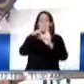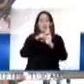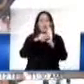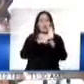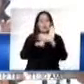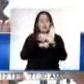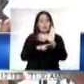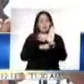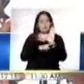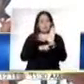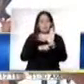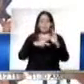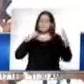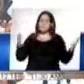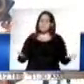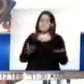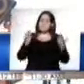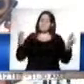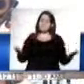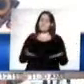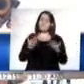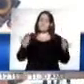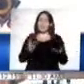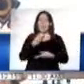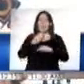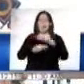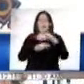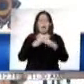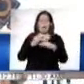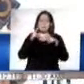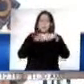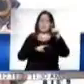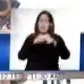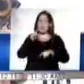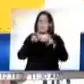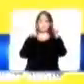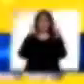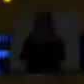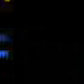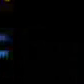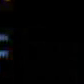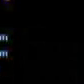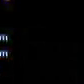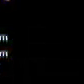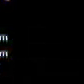reglas que estimulen la creación, el emprendimiento.